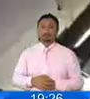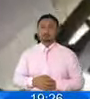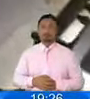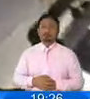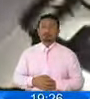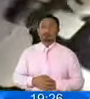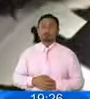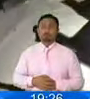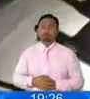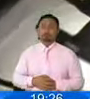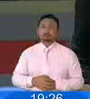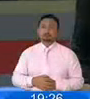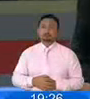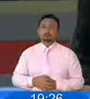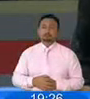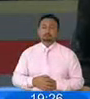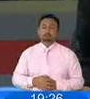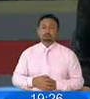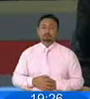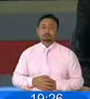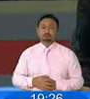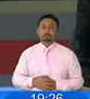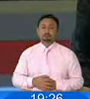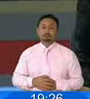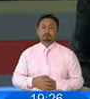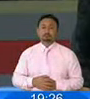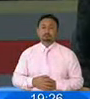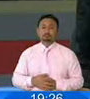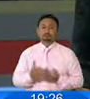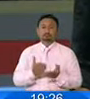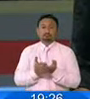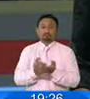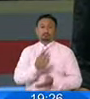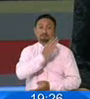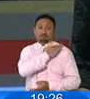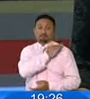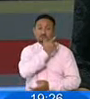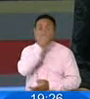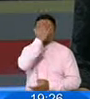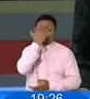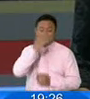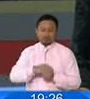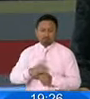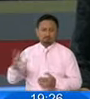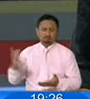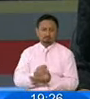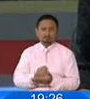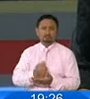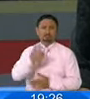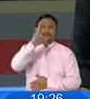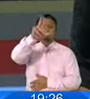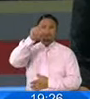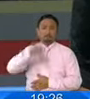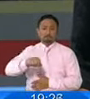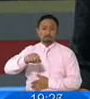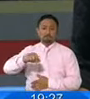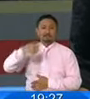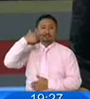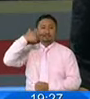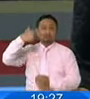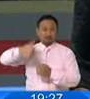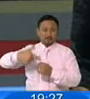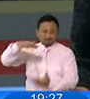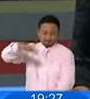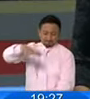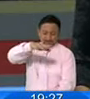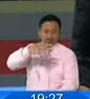informó Iván Casamen. Elementos de la Armada decomisaron en la provincia de Esmeraldas 3.000 galones de combustible. La gasolina estaba